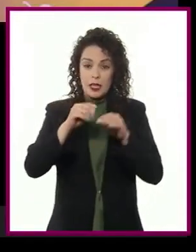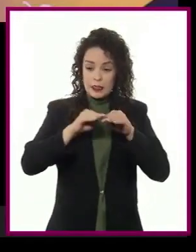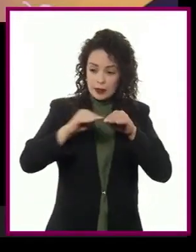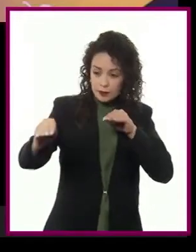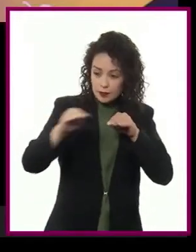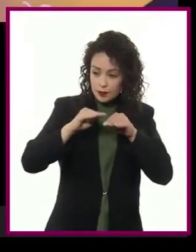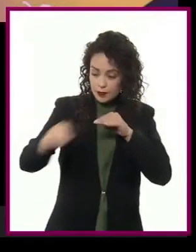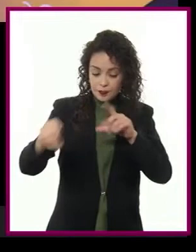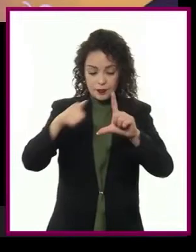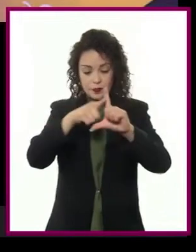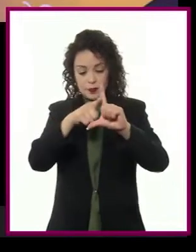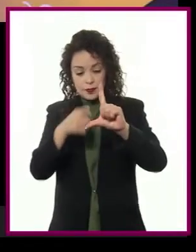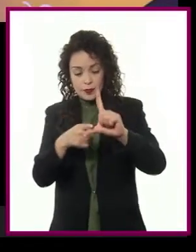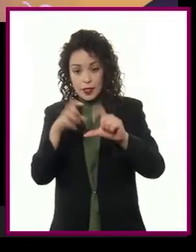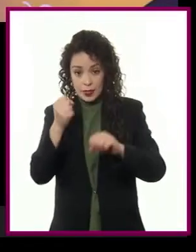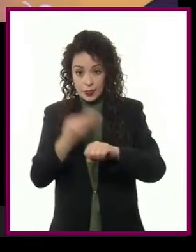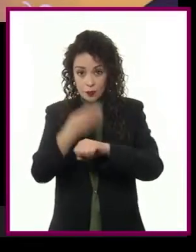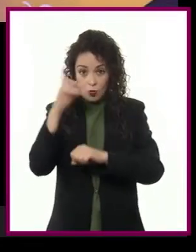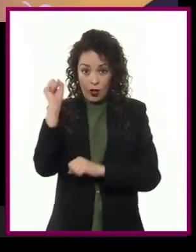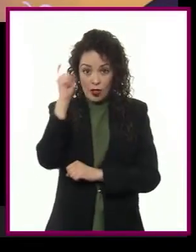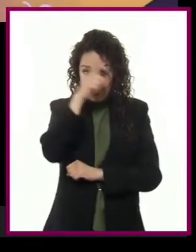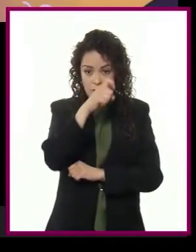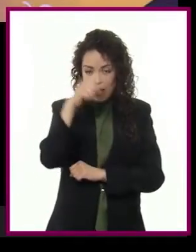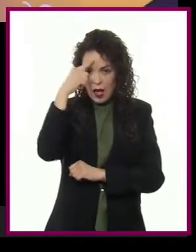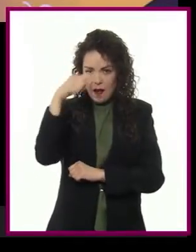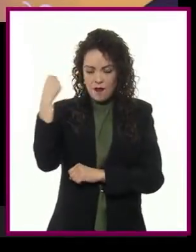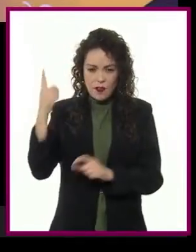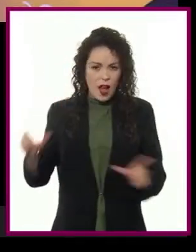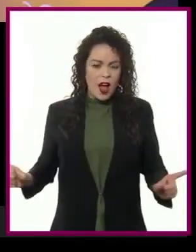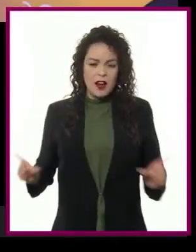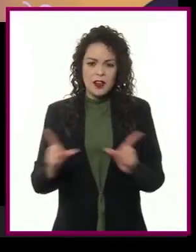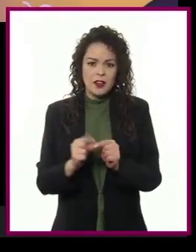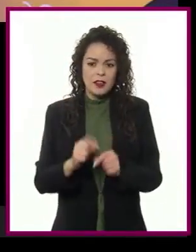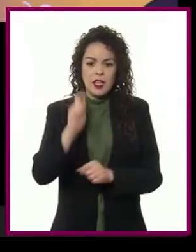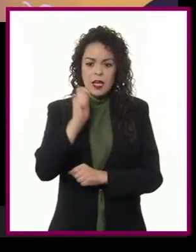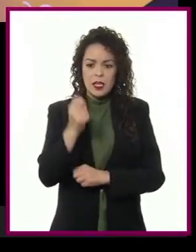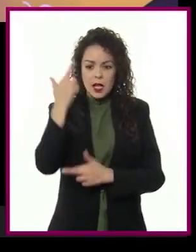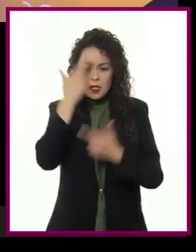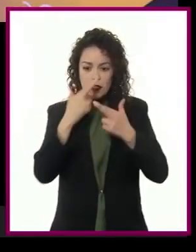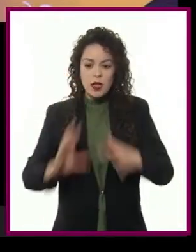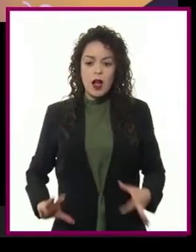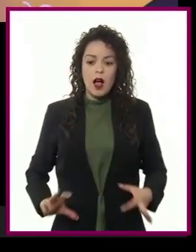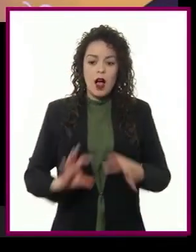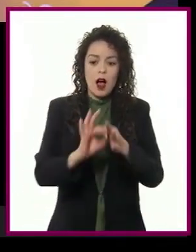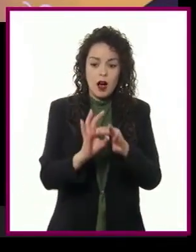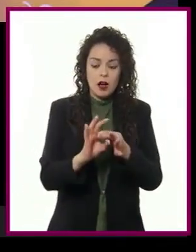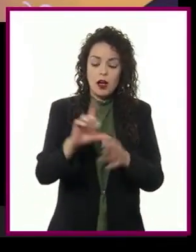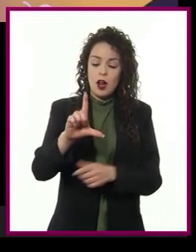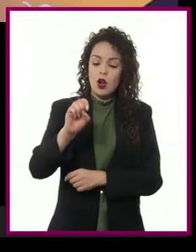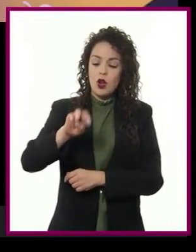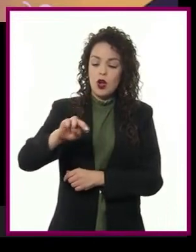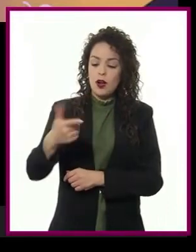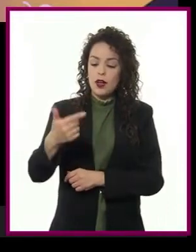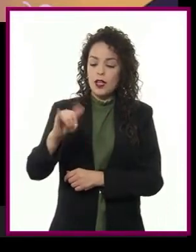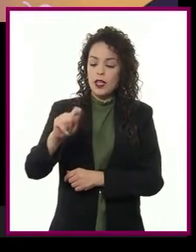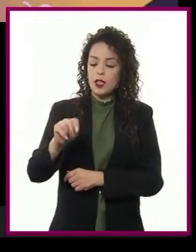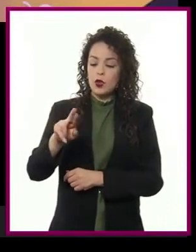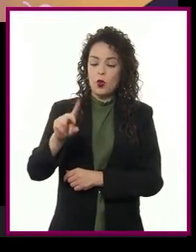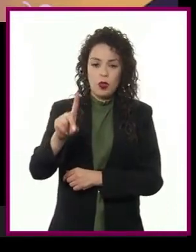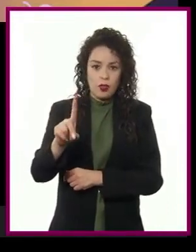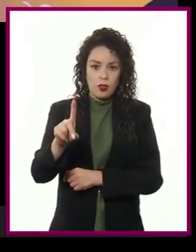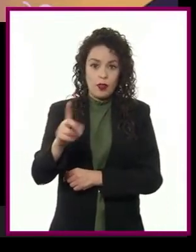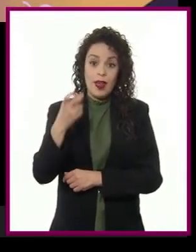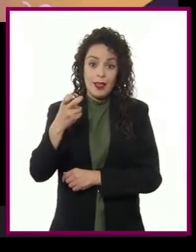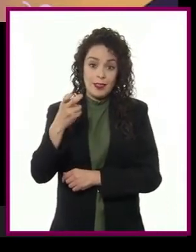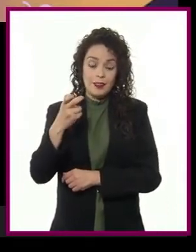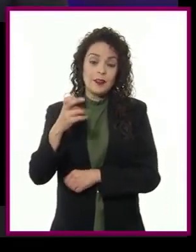que resultaba difícil se reducía a la verificación de una relación entre longitudes, lo cual era